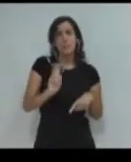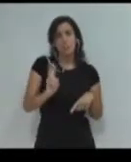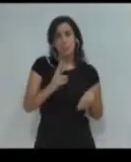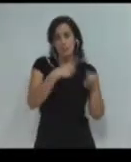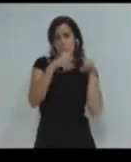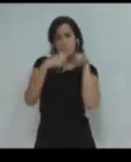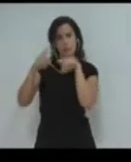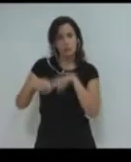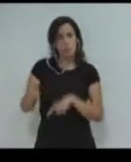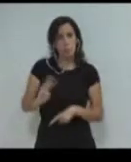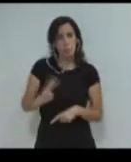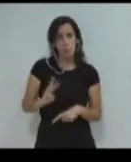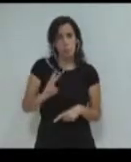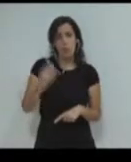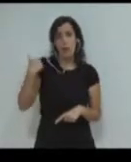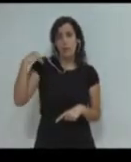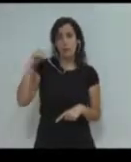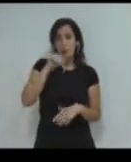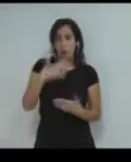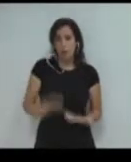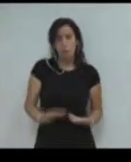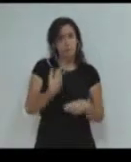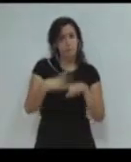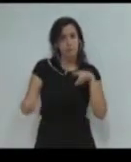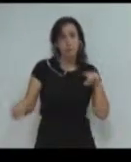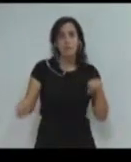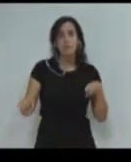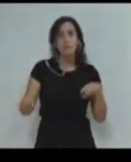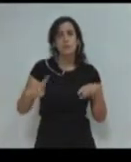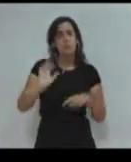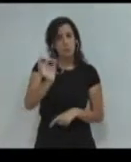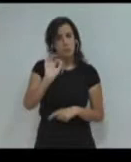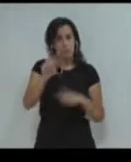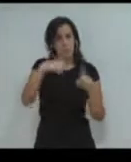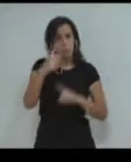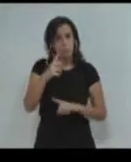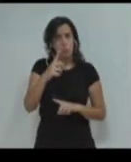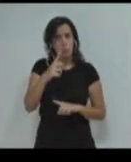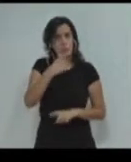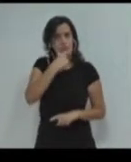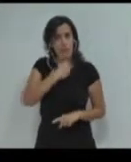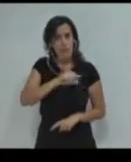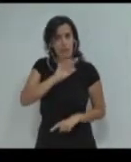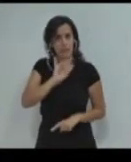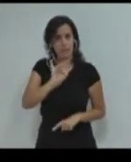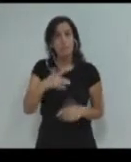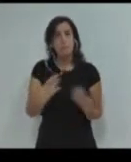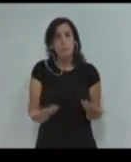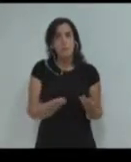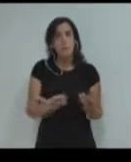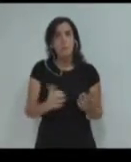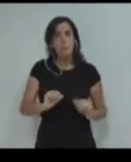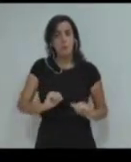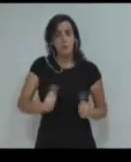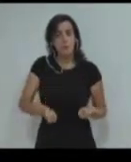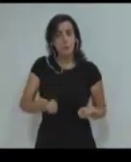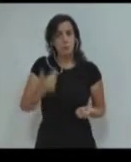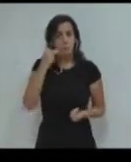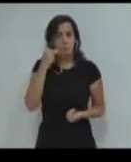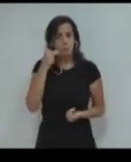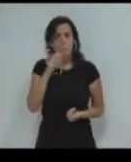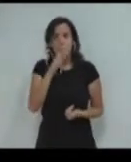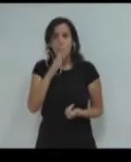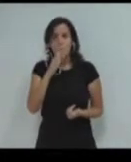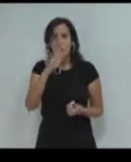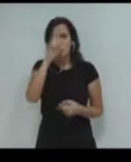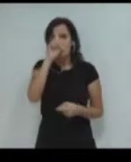de las últimas versiones a las actuales. Es verdad que luego es sencillo, pero es cierto como que hay un miedo inicial cuando algo